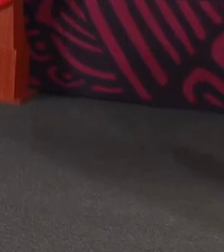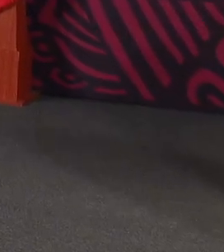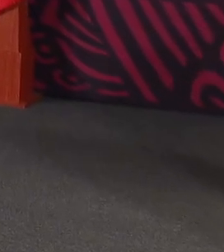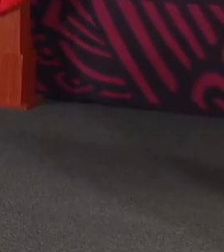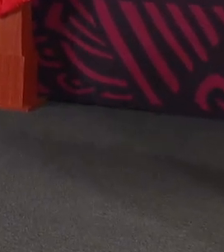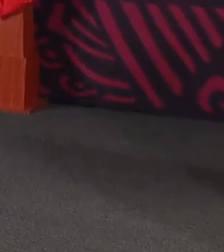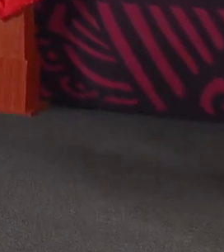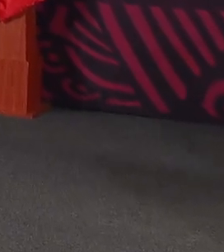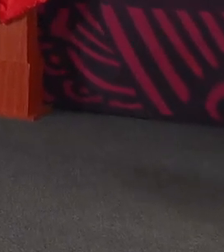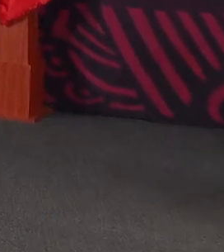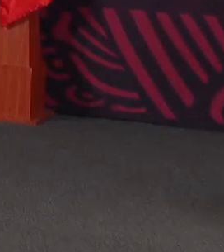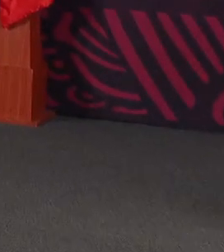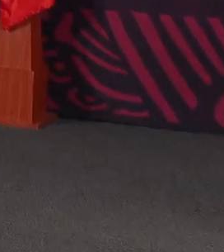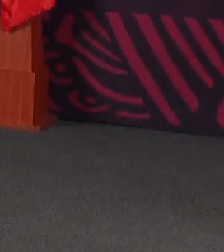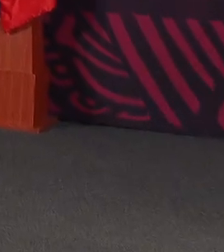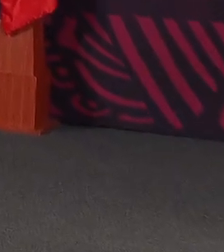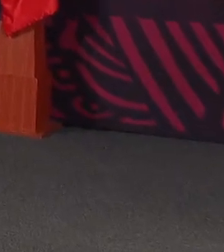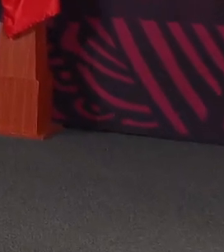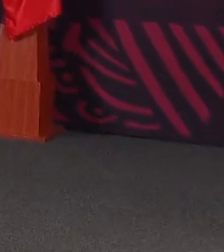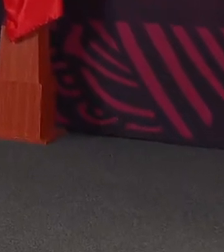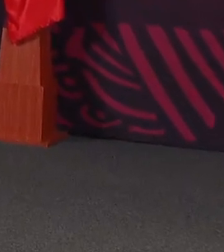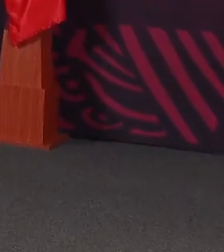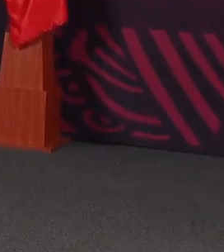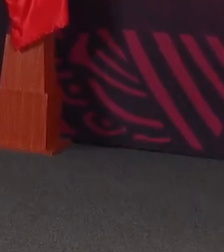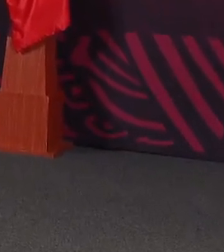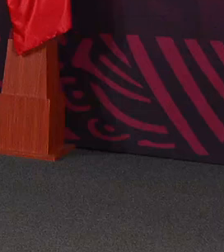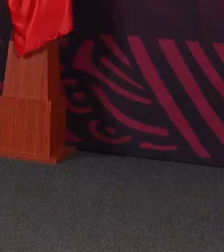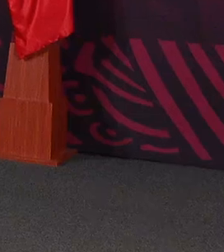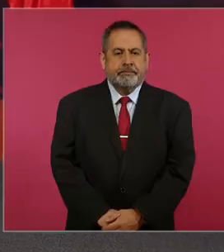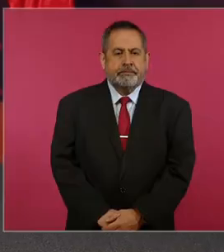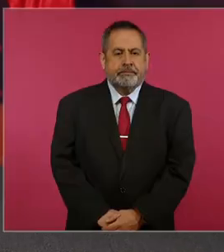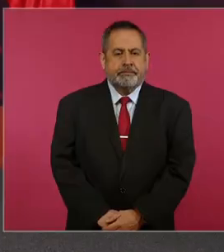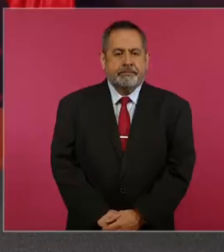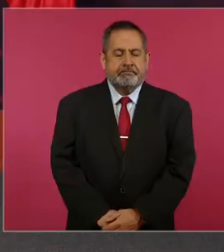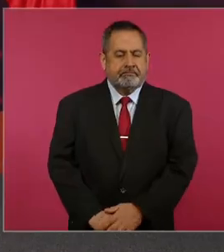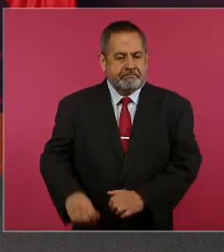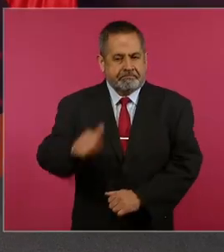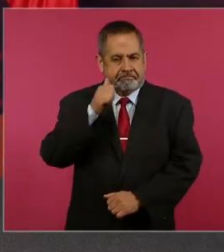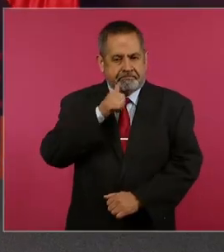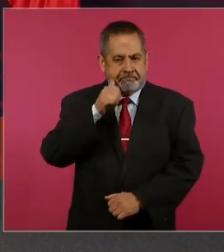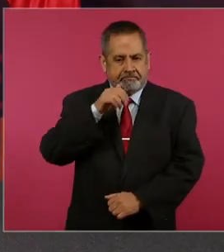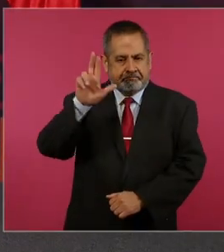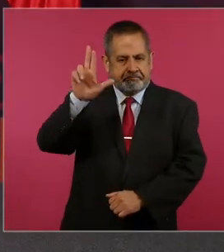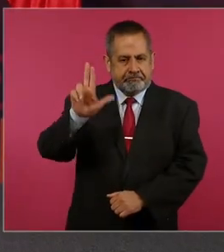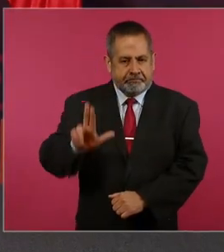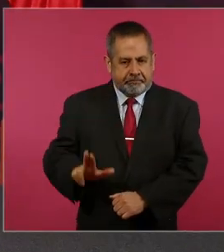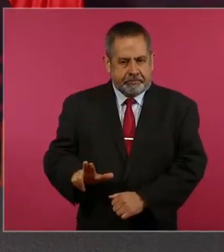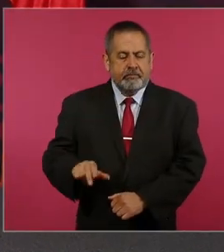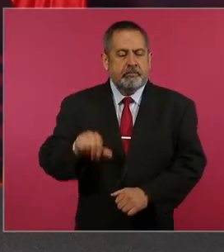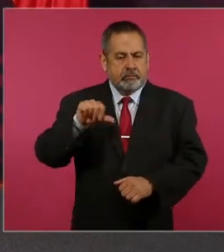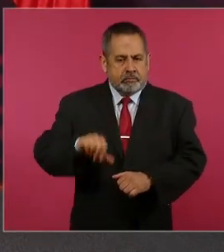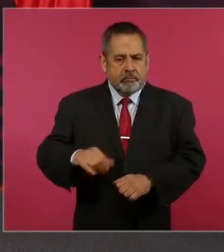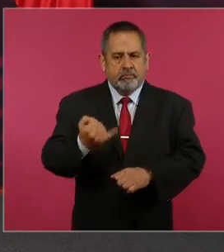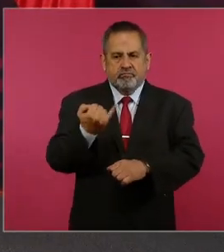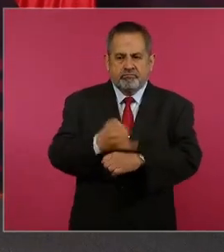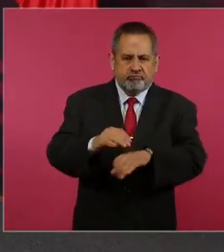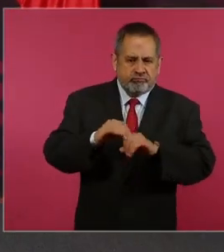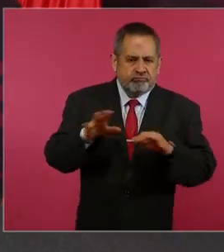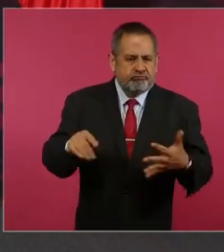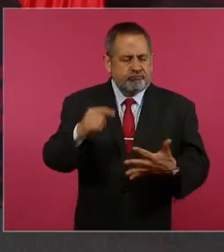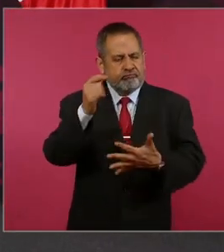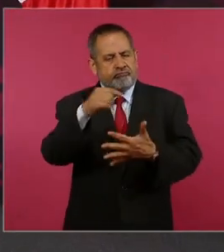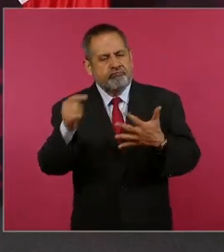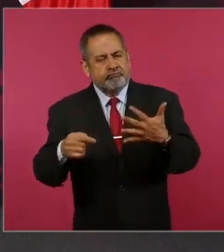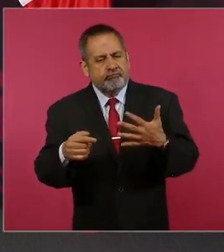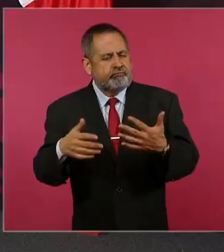Pues como todos los martes, hoy vamos a informar sobre salud,